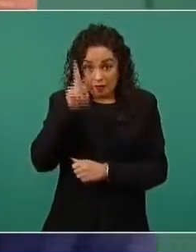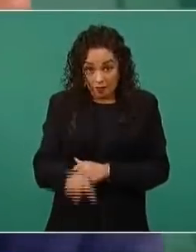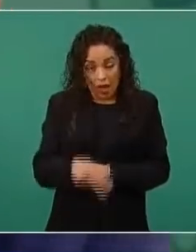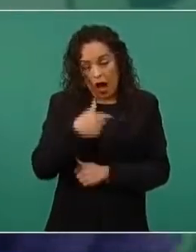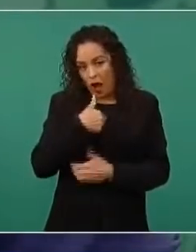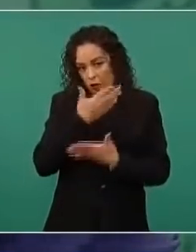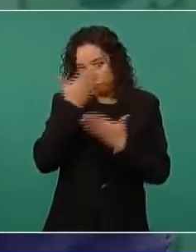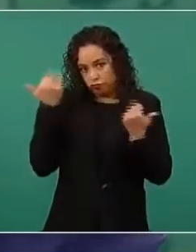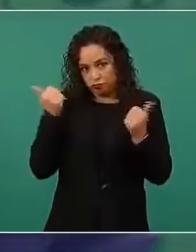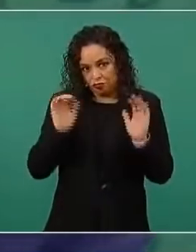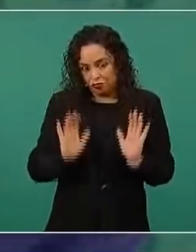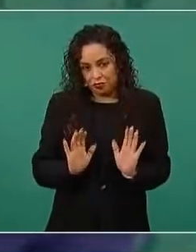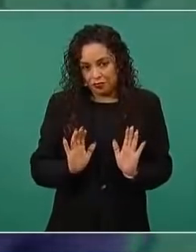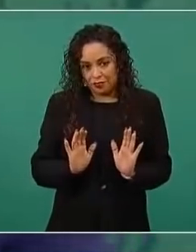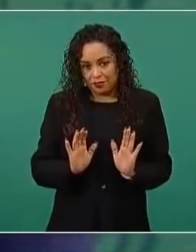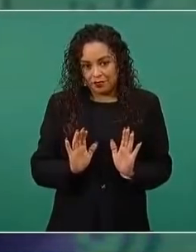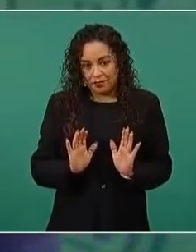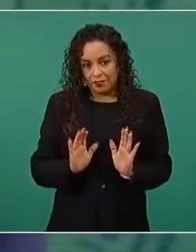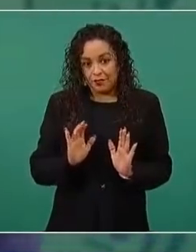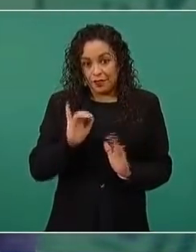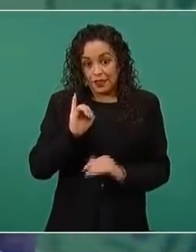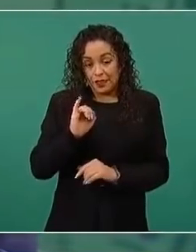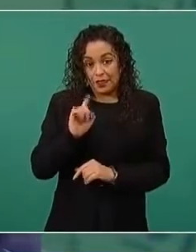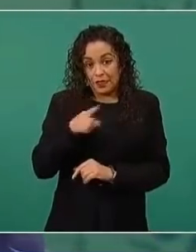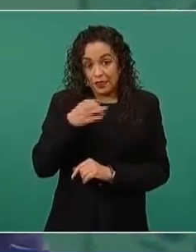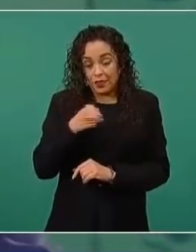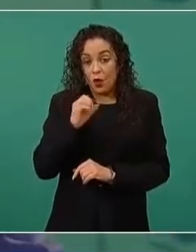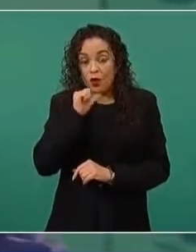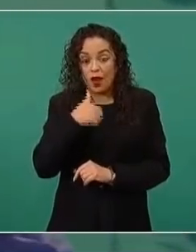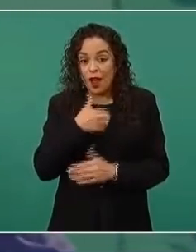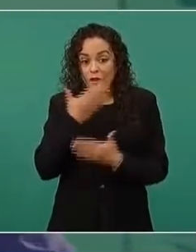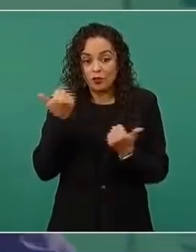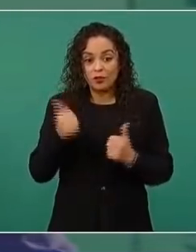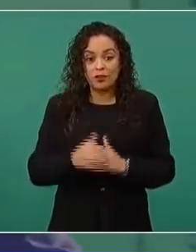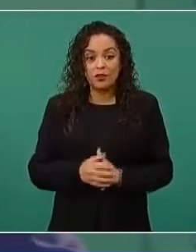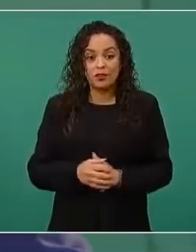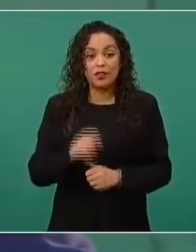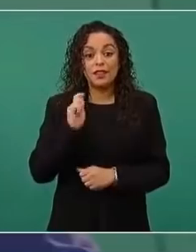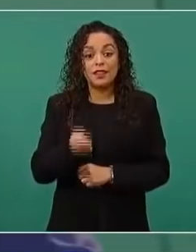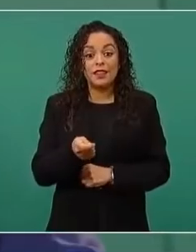pero que habría que ver, que se mueren